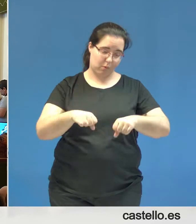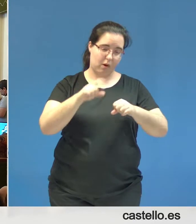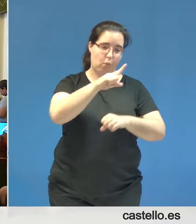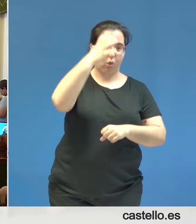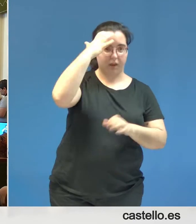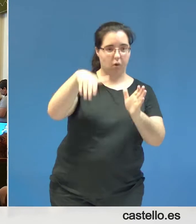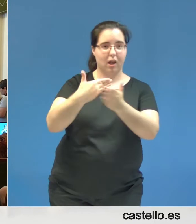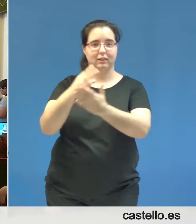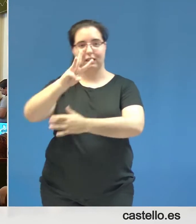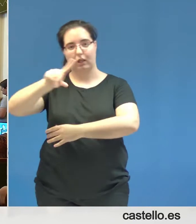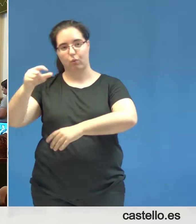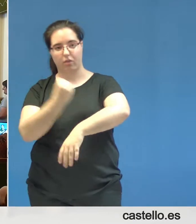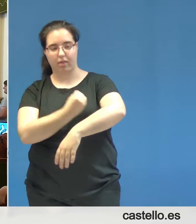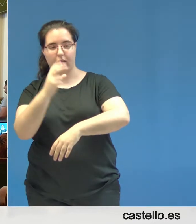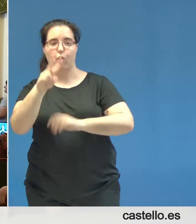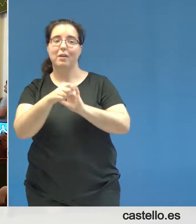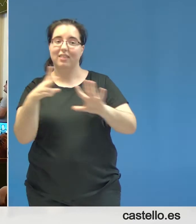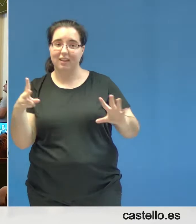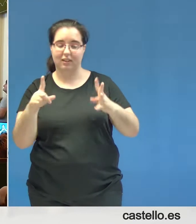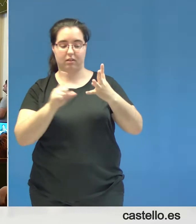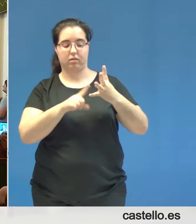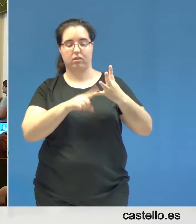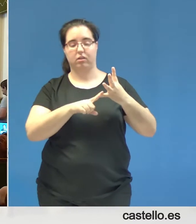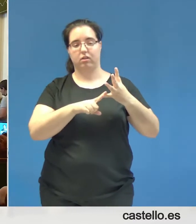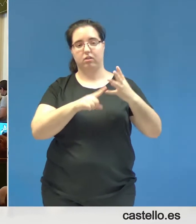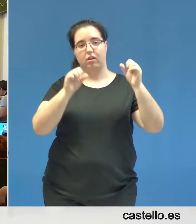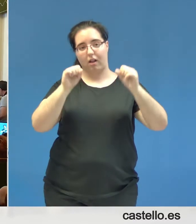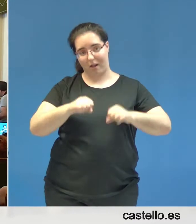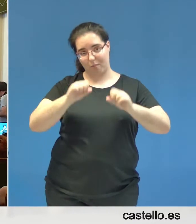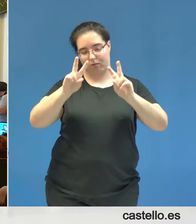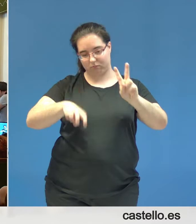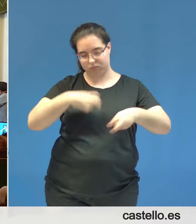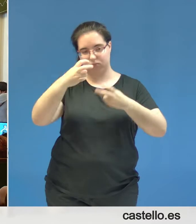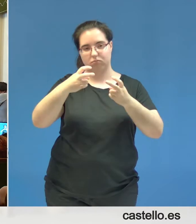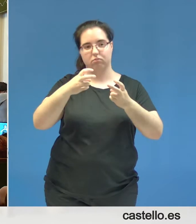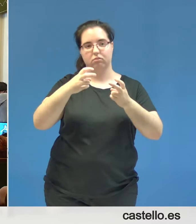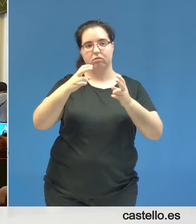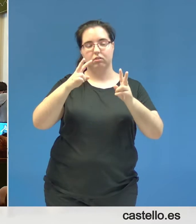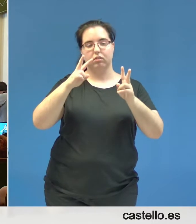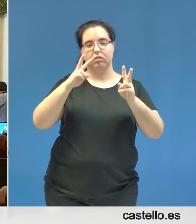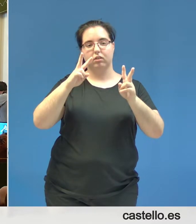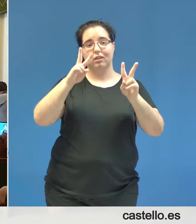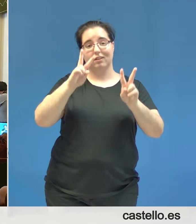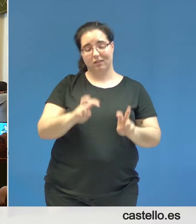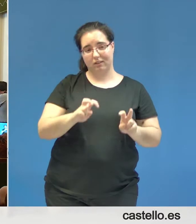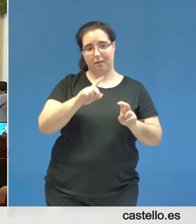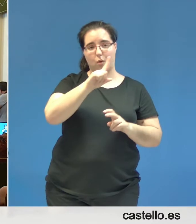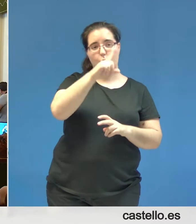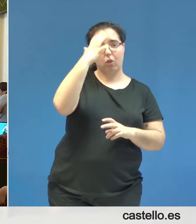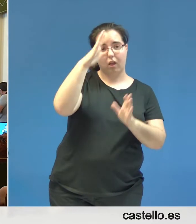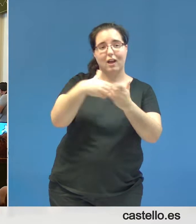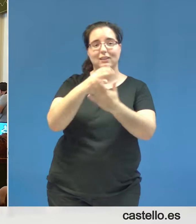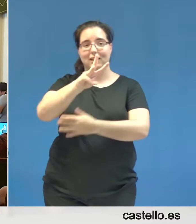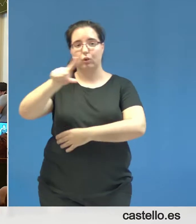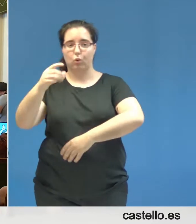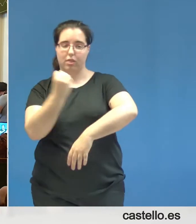de enero a 31 de diciembre de 2017. Y, finalmente, aprobar la rectificación anual del inventario del patrimonio municipal de 1 de enero a 31 de